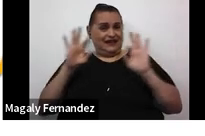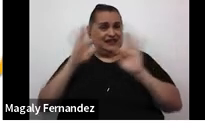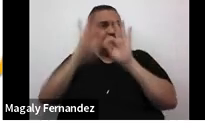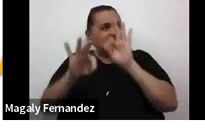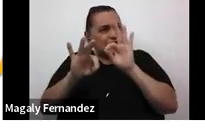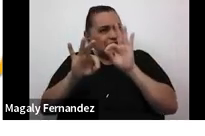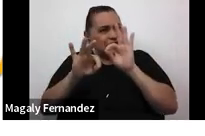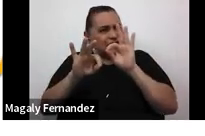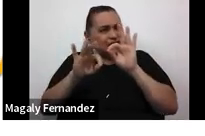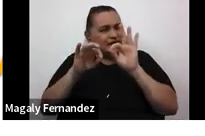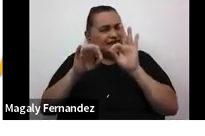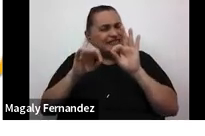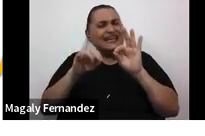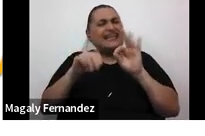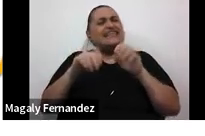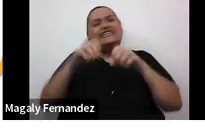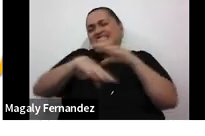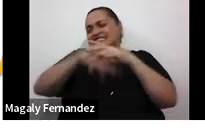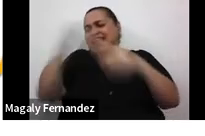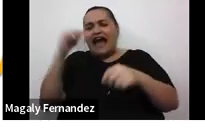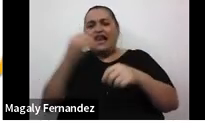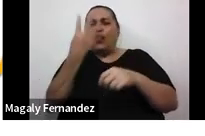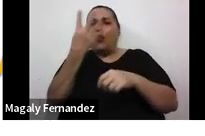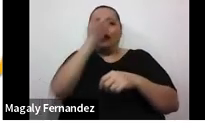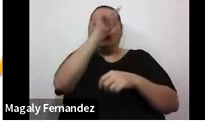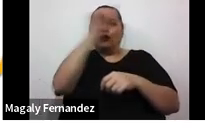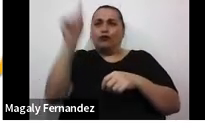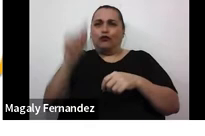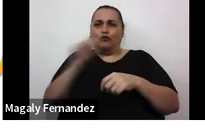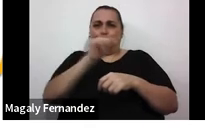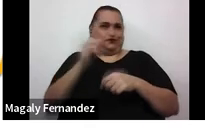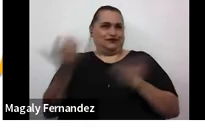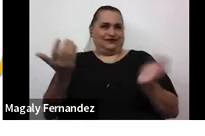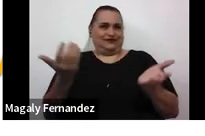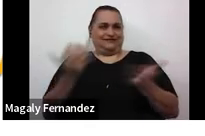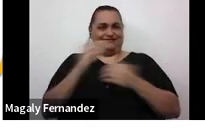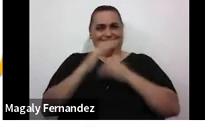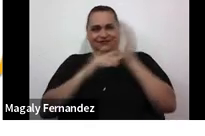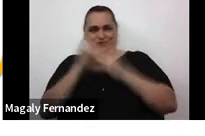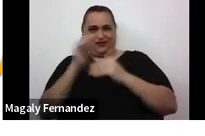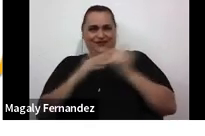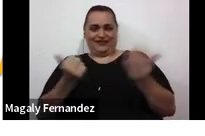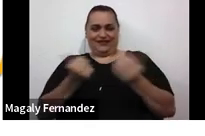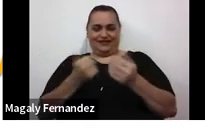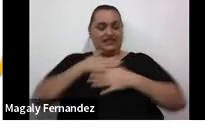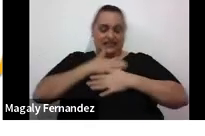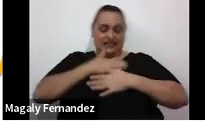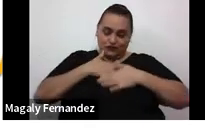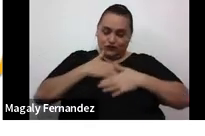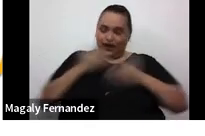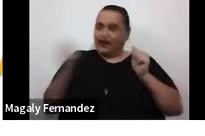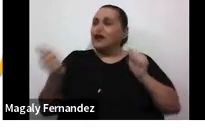Esto es salirnos de los cuatro puntos nuevamente el que sigue disfrutar de su compañía